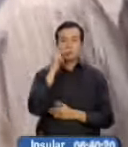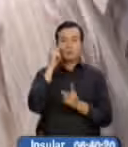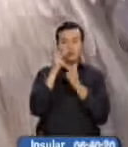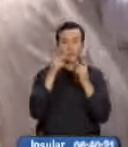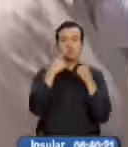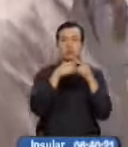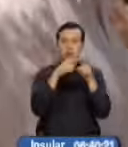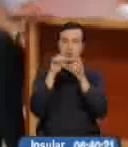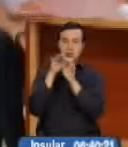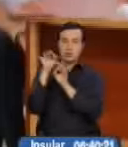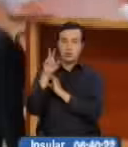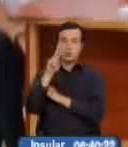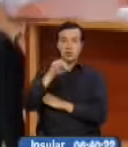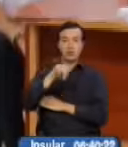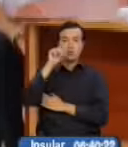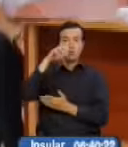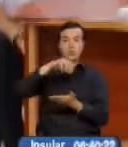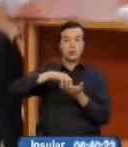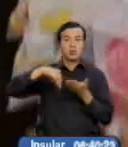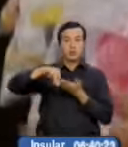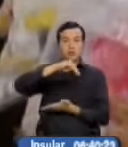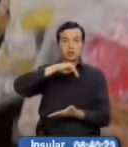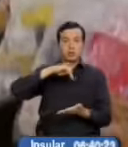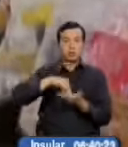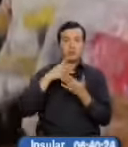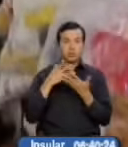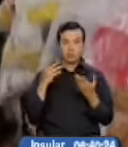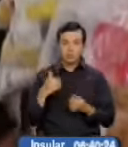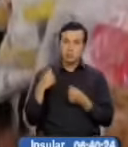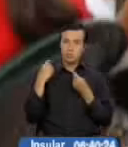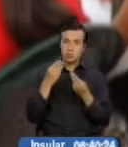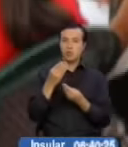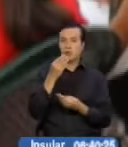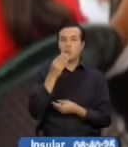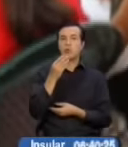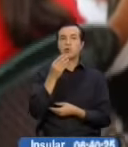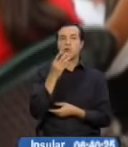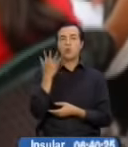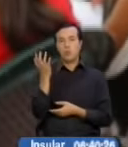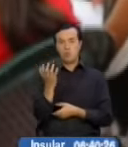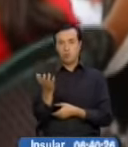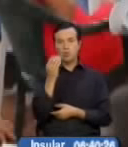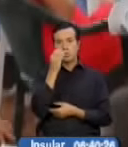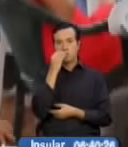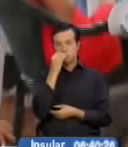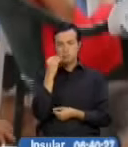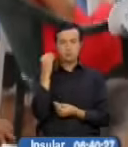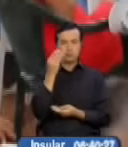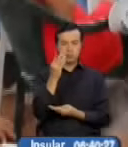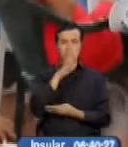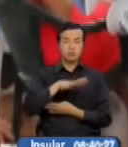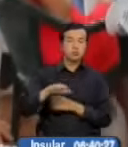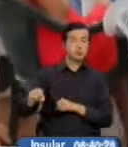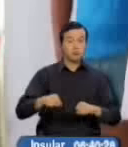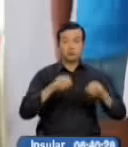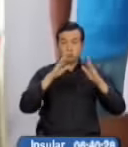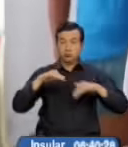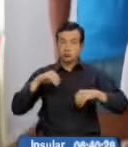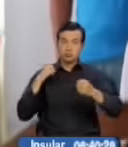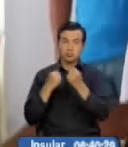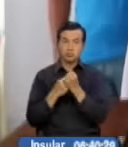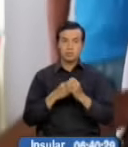diferentes cantones al norte de la provincia de Manabí, donde entregó bonos de alimentación a sectores vulnerables afectados por el terremoto. No